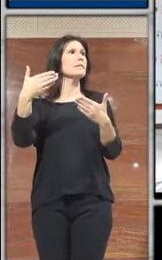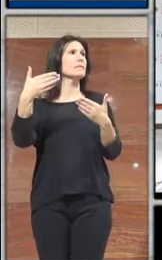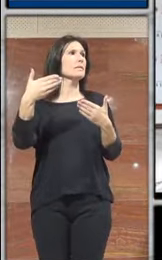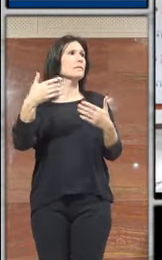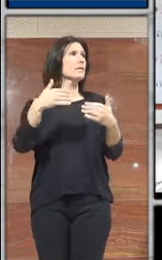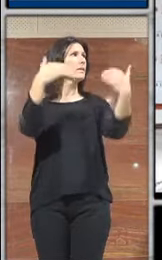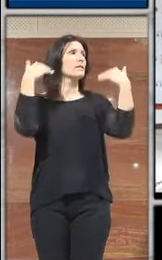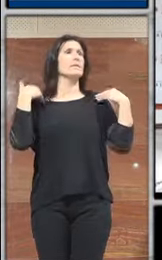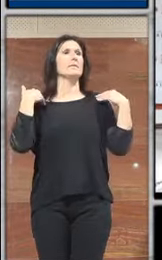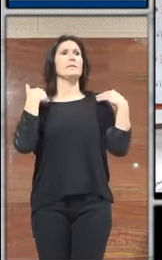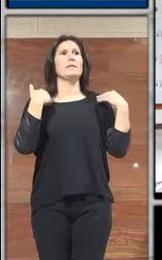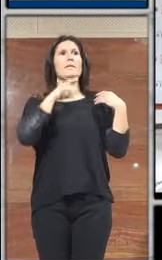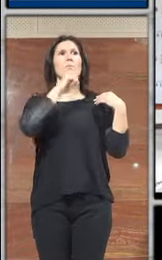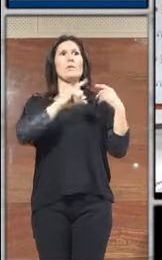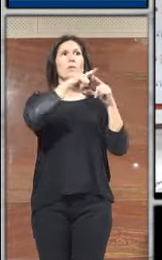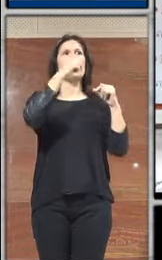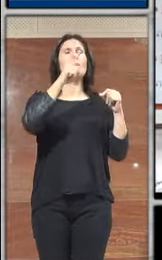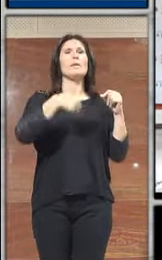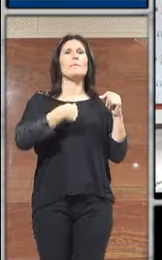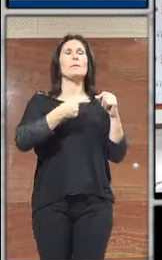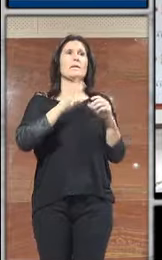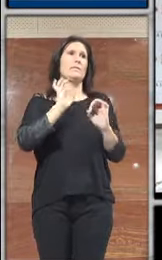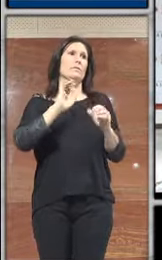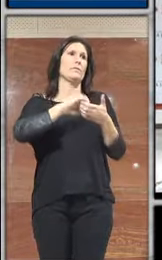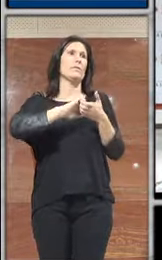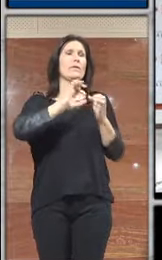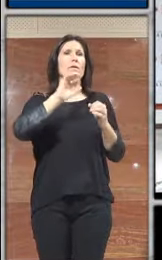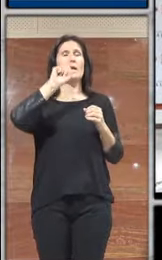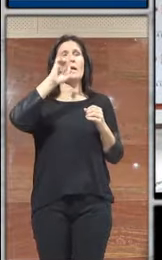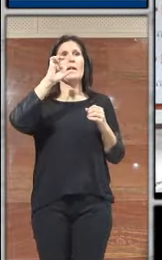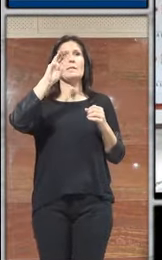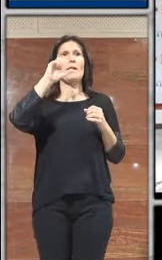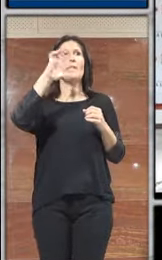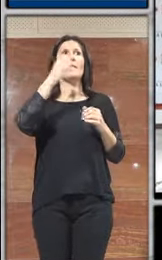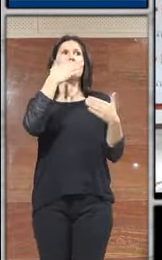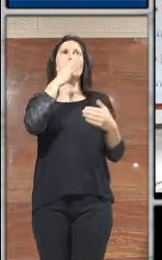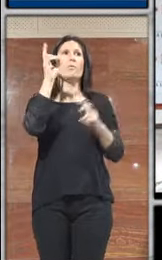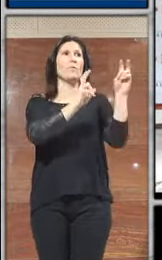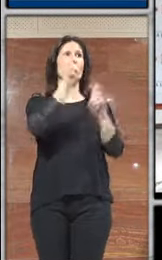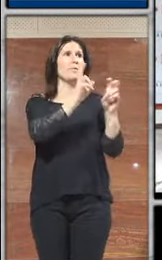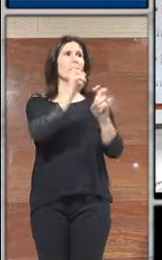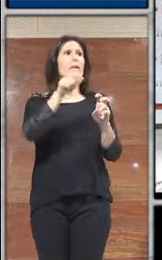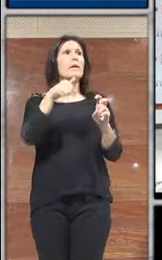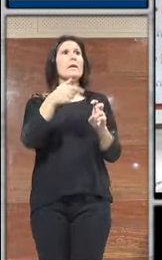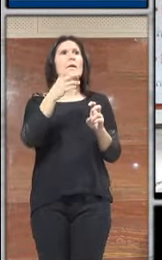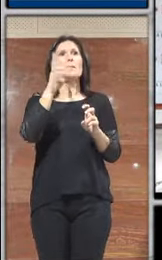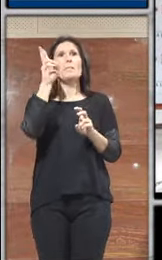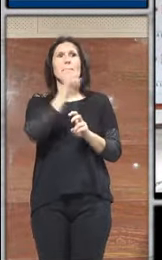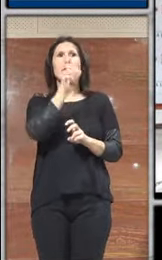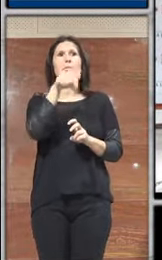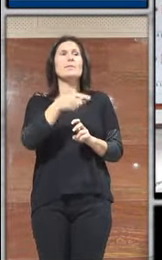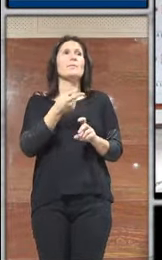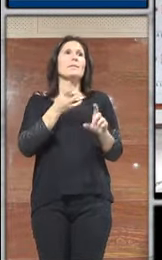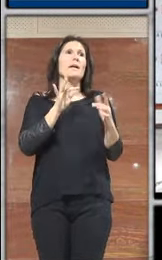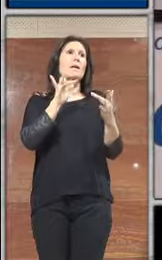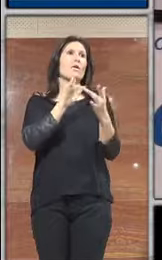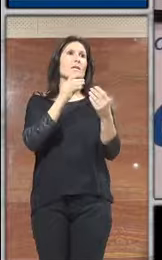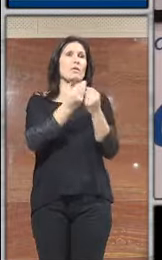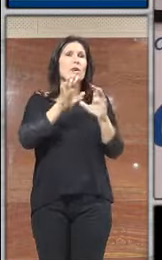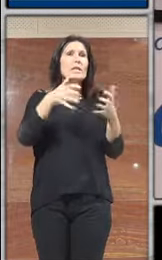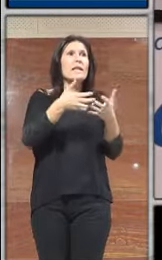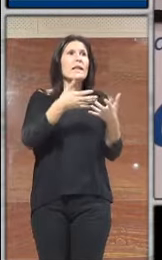Fundación Vodafone y en nombre de la Confederación Aspace vuestra presencia aquí la presencia de las personas que se han conectado a través de internet